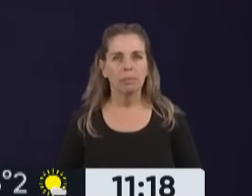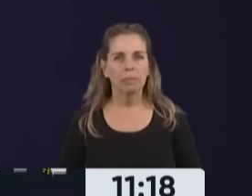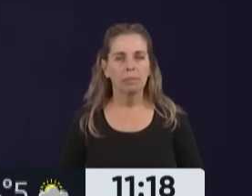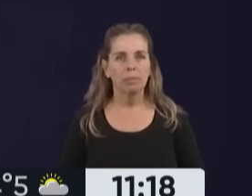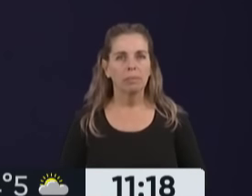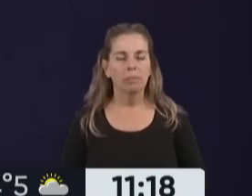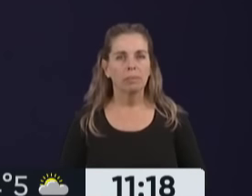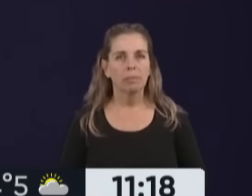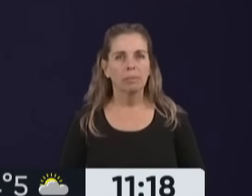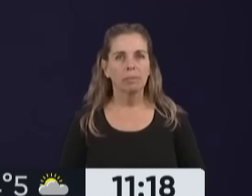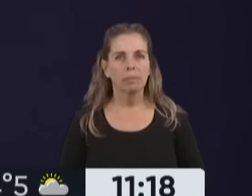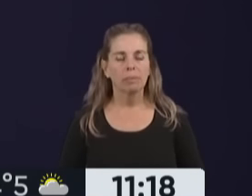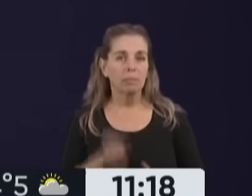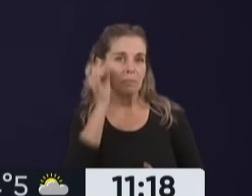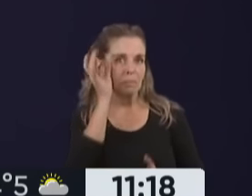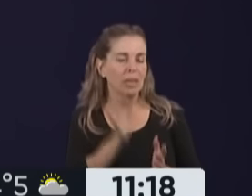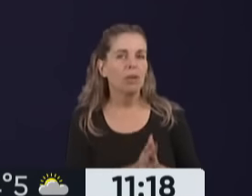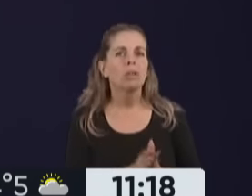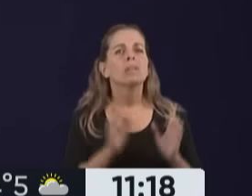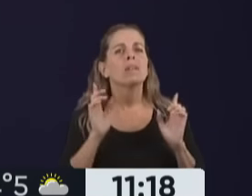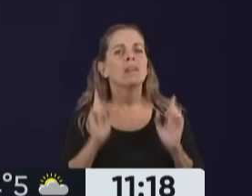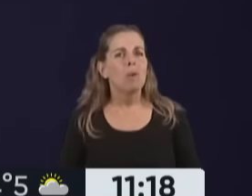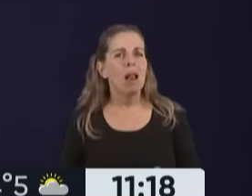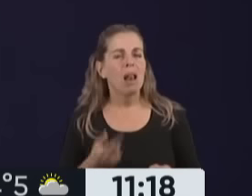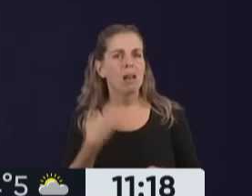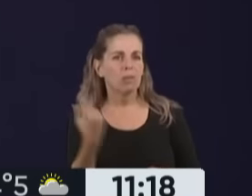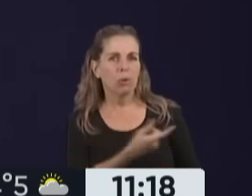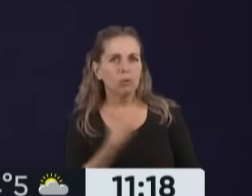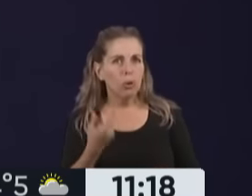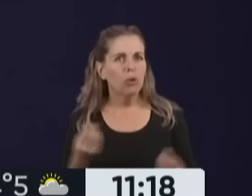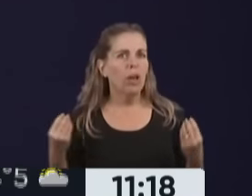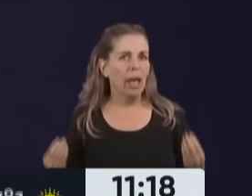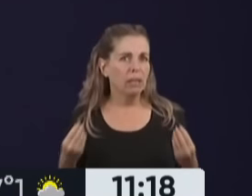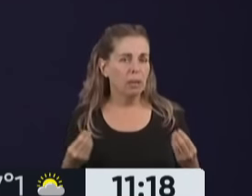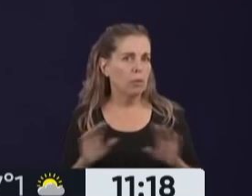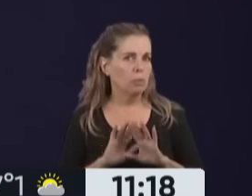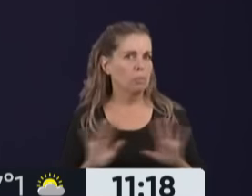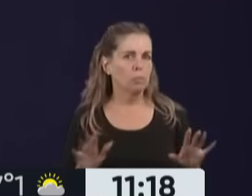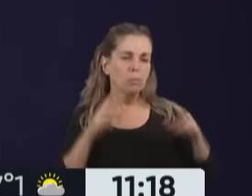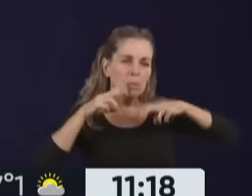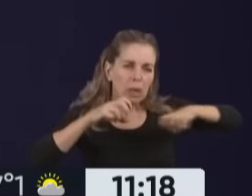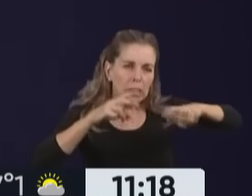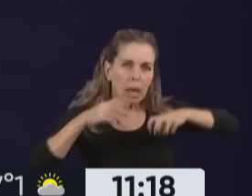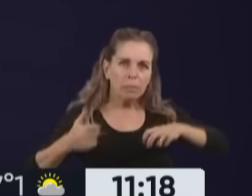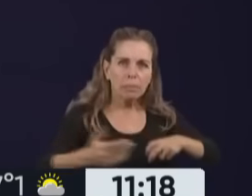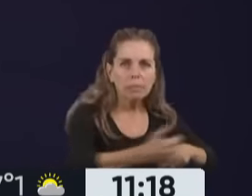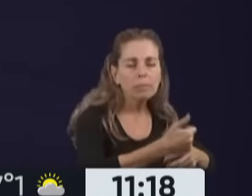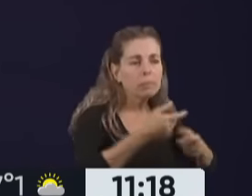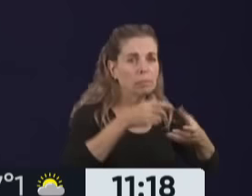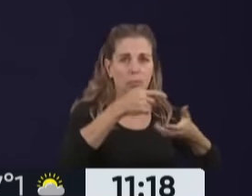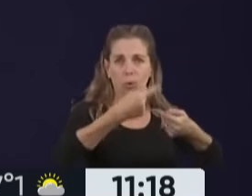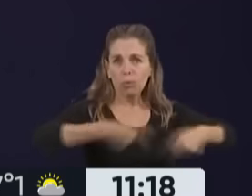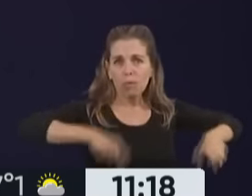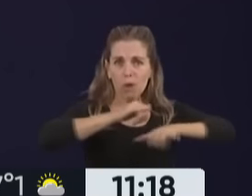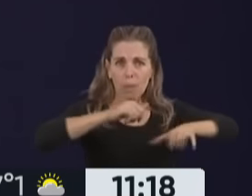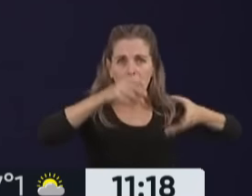sin embargo, y nosotros simplemente lo que hacemos es eso, ¿no? Es entregarle todo lo que tenemos a la justicia, y